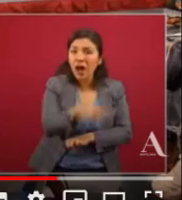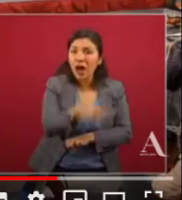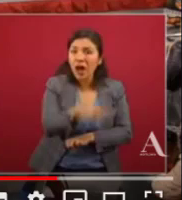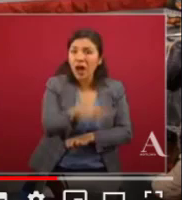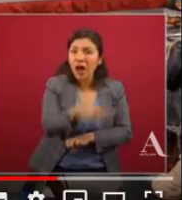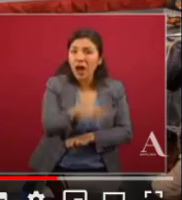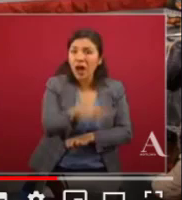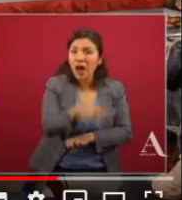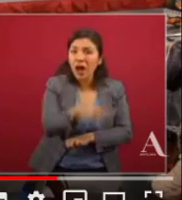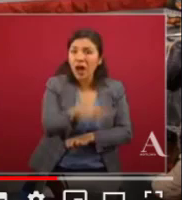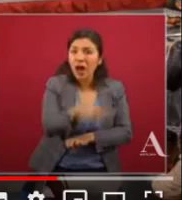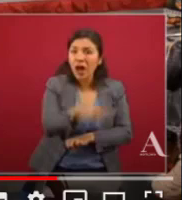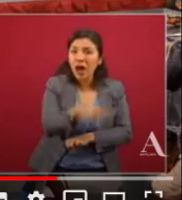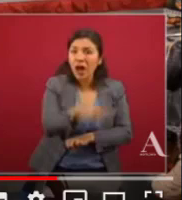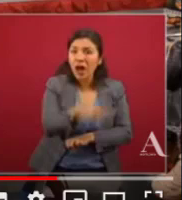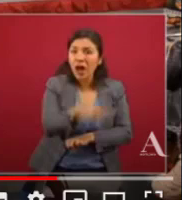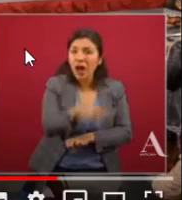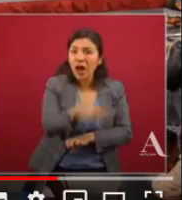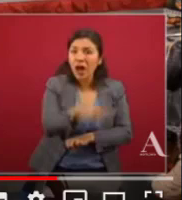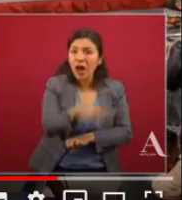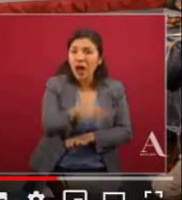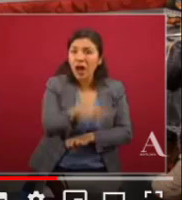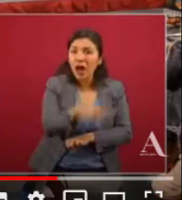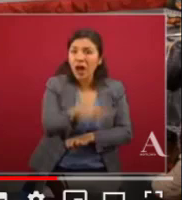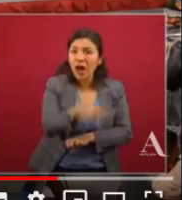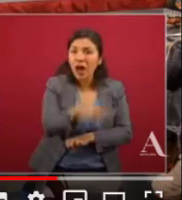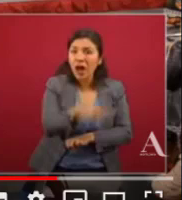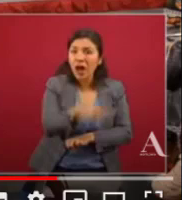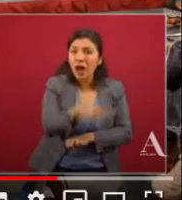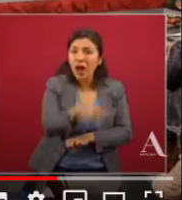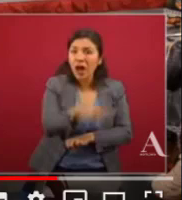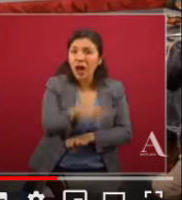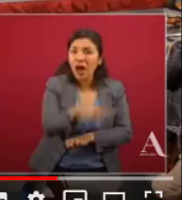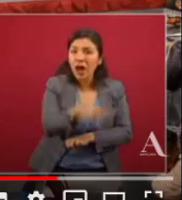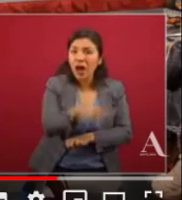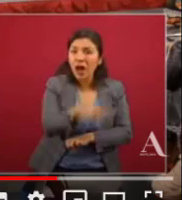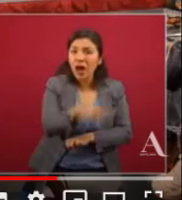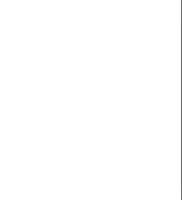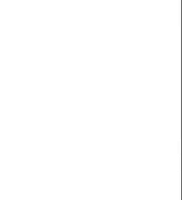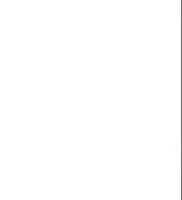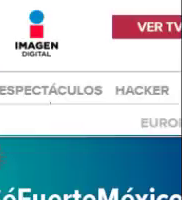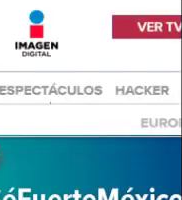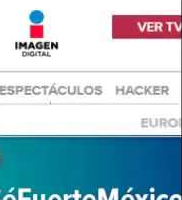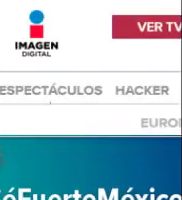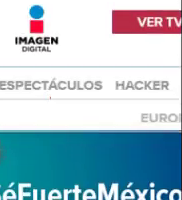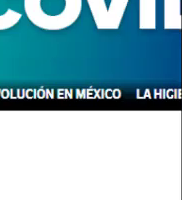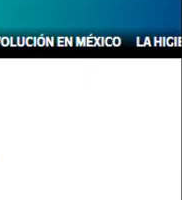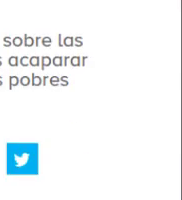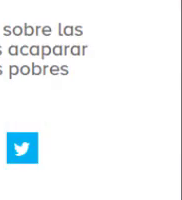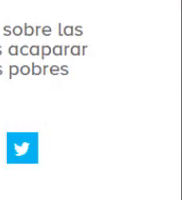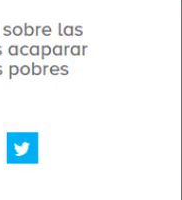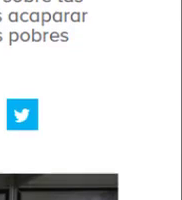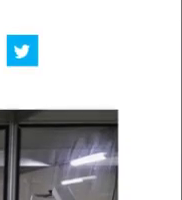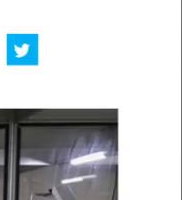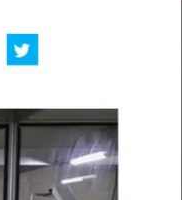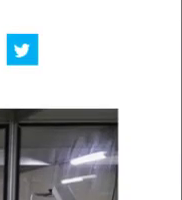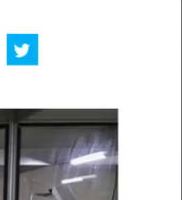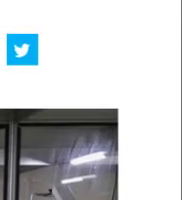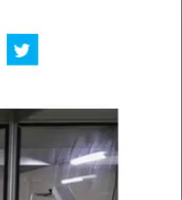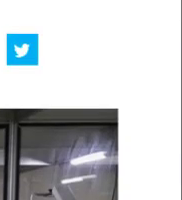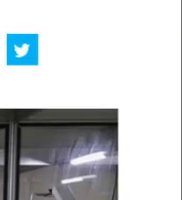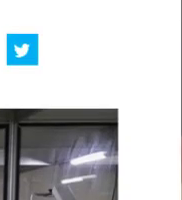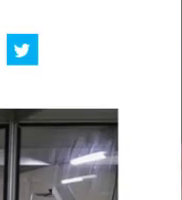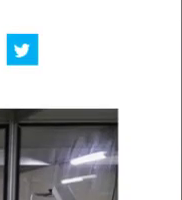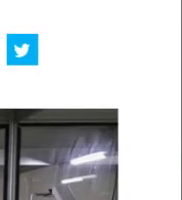ningún negocio por algunos meses porque lo inhabilitaron pero qué bueno y enhorabuena por esta noticia amigos suscriptores